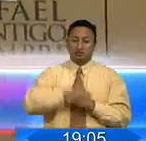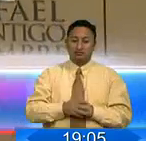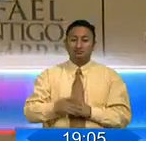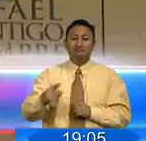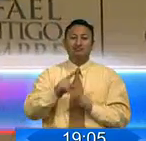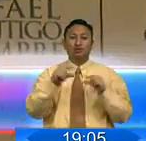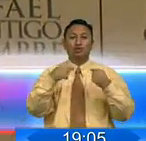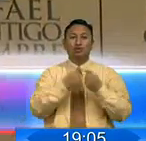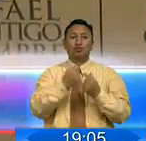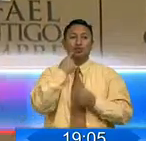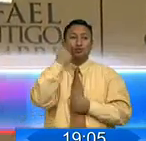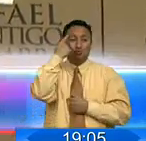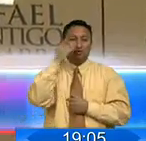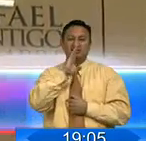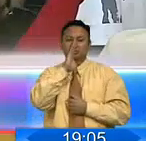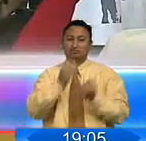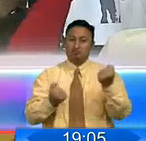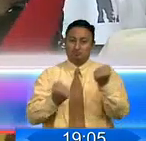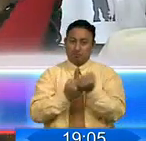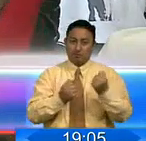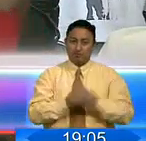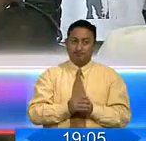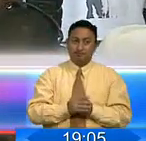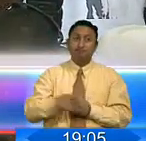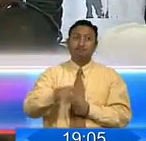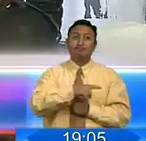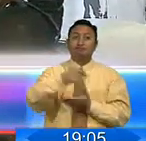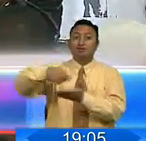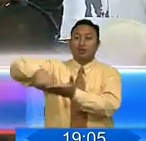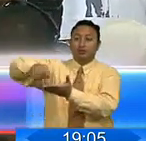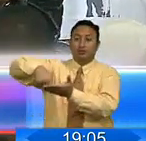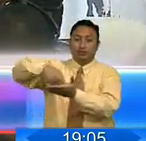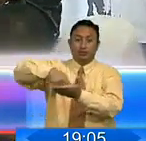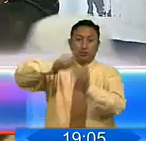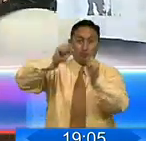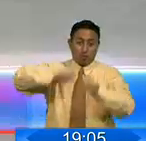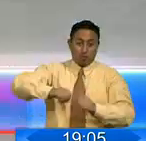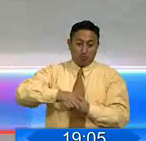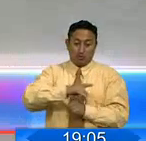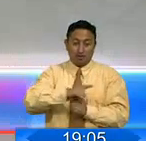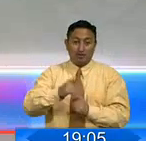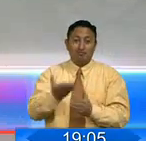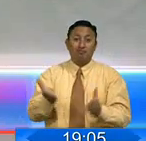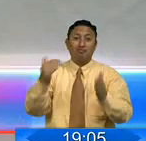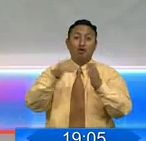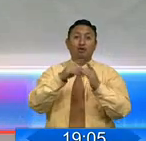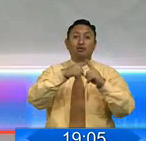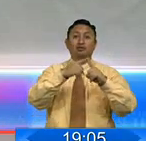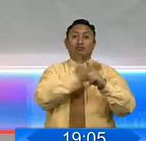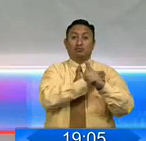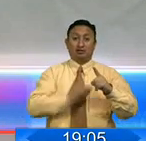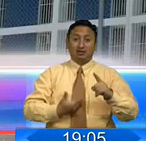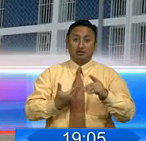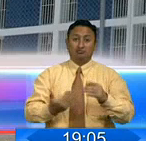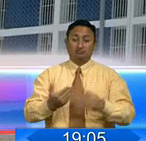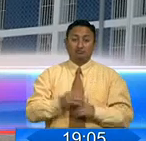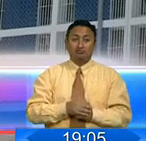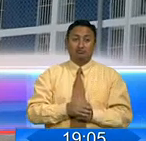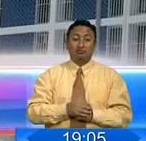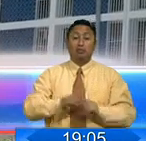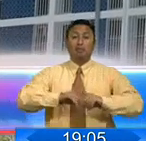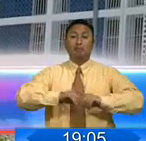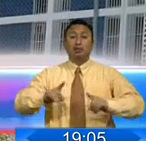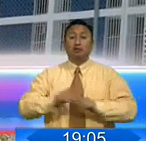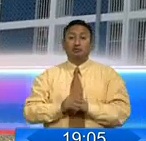colectivo rafael contigo siempre quienes se encargaron de recoger firmas para una supuesta reelección del ex mandatario sin embargo un